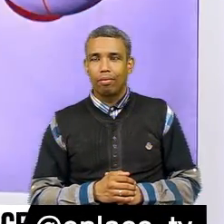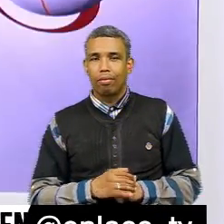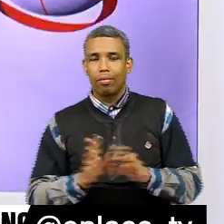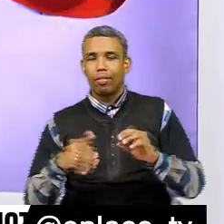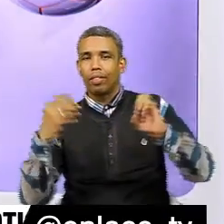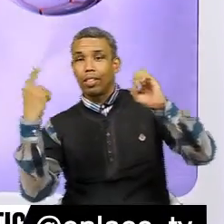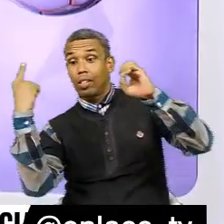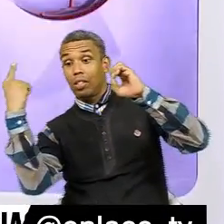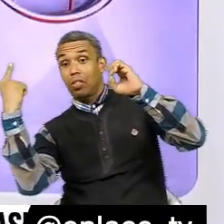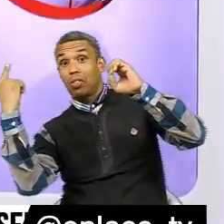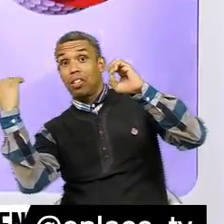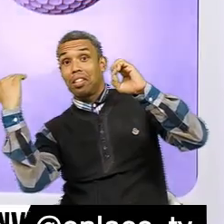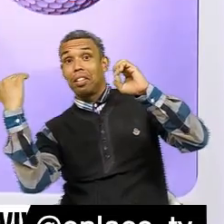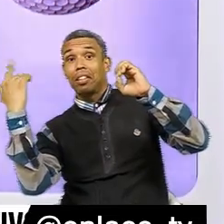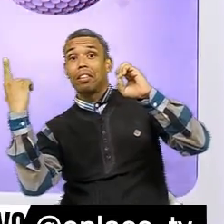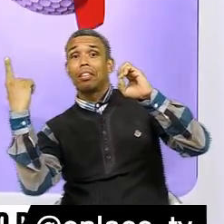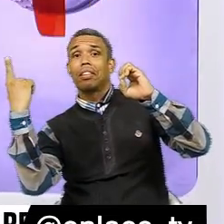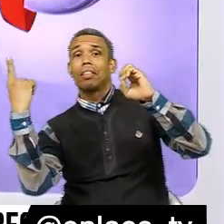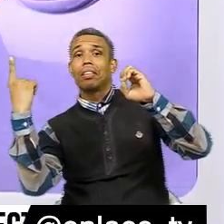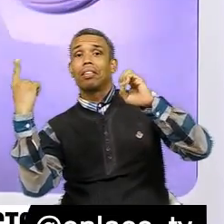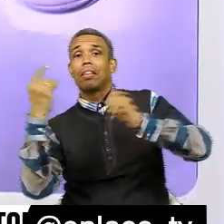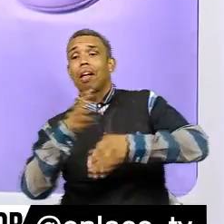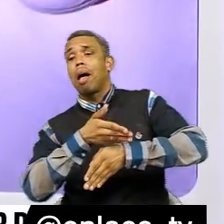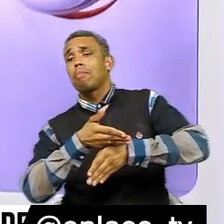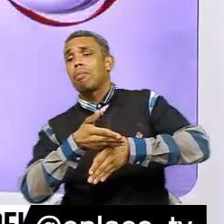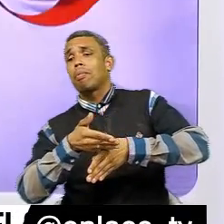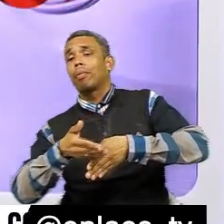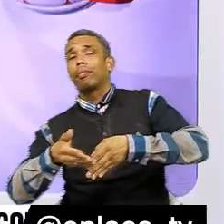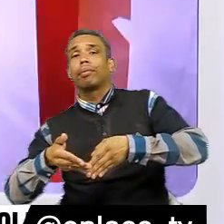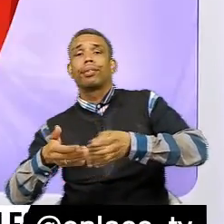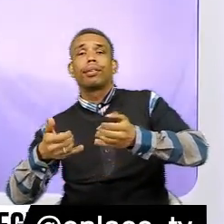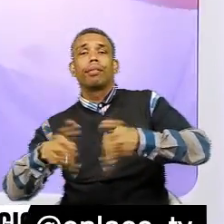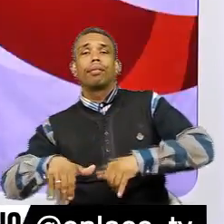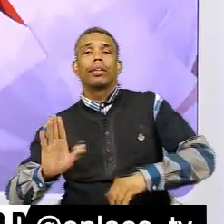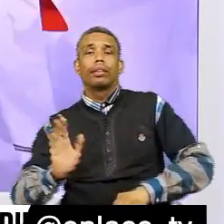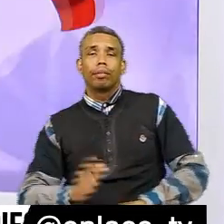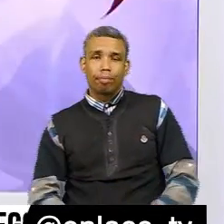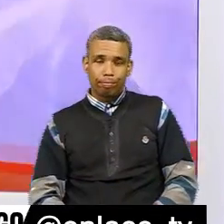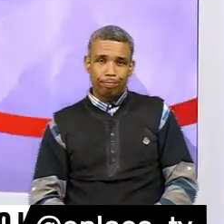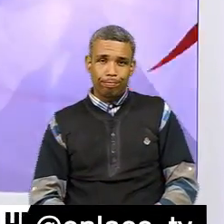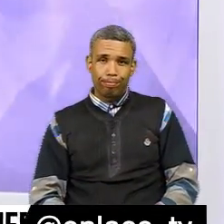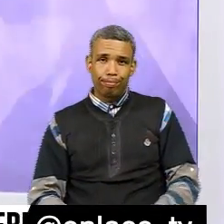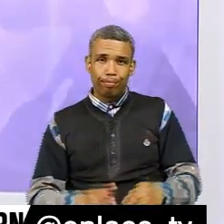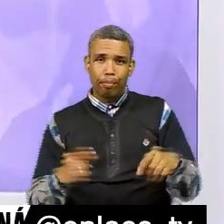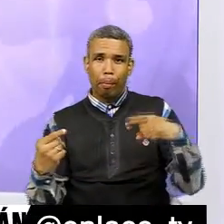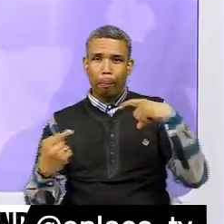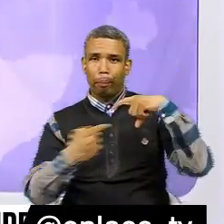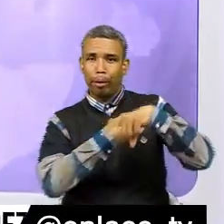tercer lugar, los mismos puntos que Atlético Nacional, a pasar al puesto número 13. El empate,